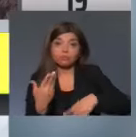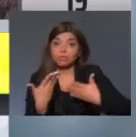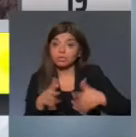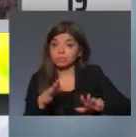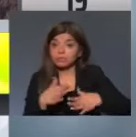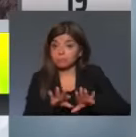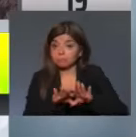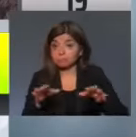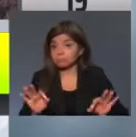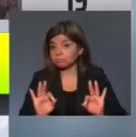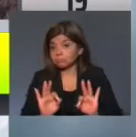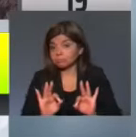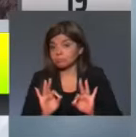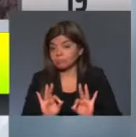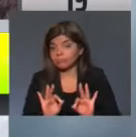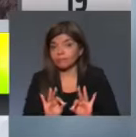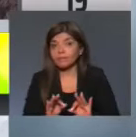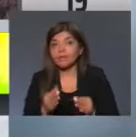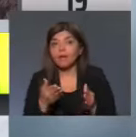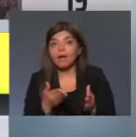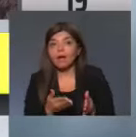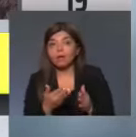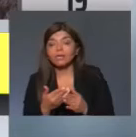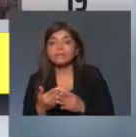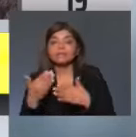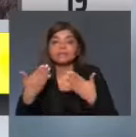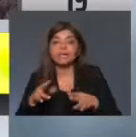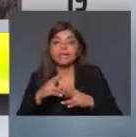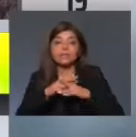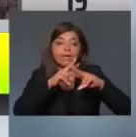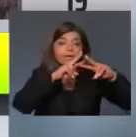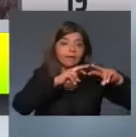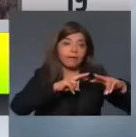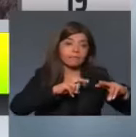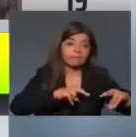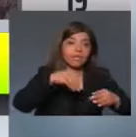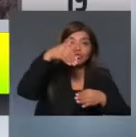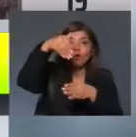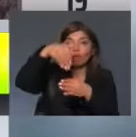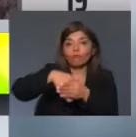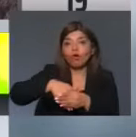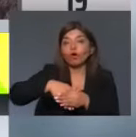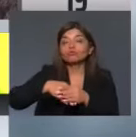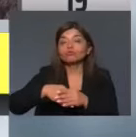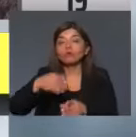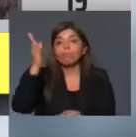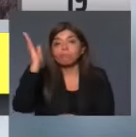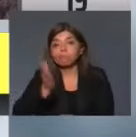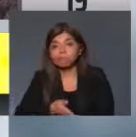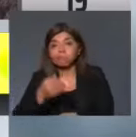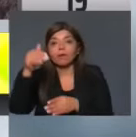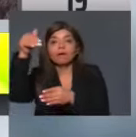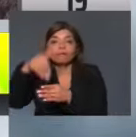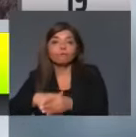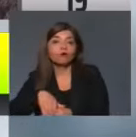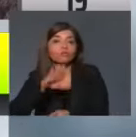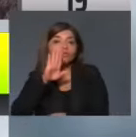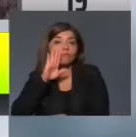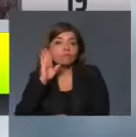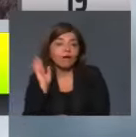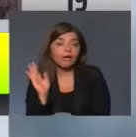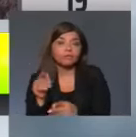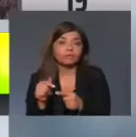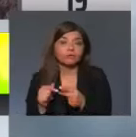constituir. En este momento ya están acá verificando, hay votos nulos, en blanco, aquí tienen ya,